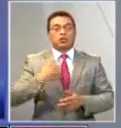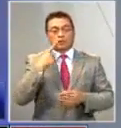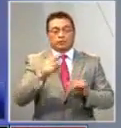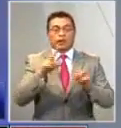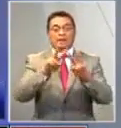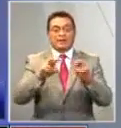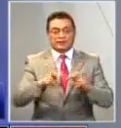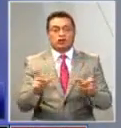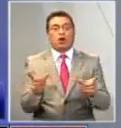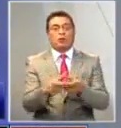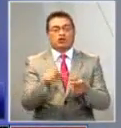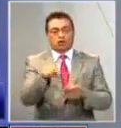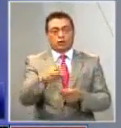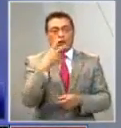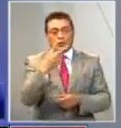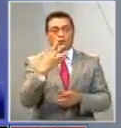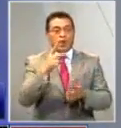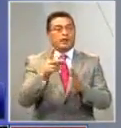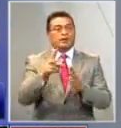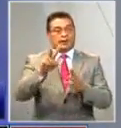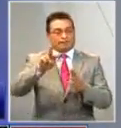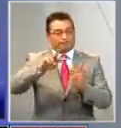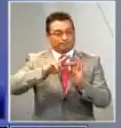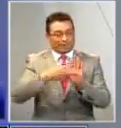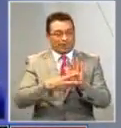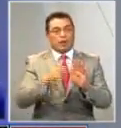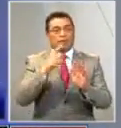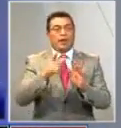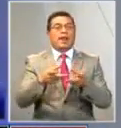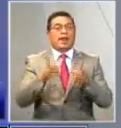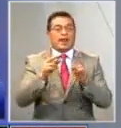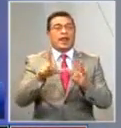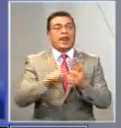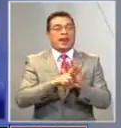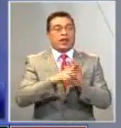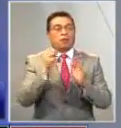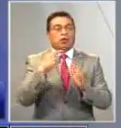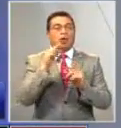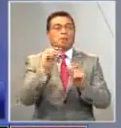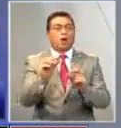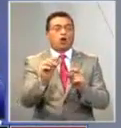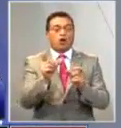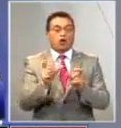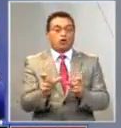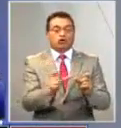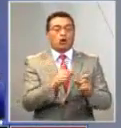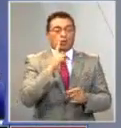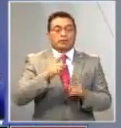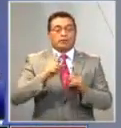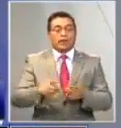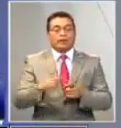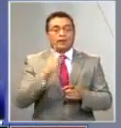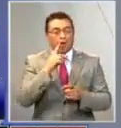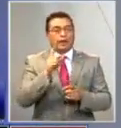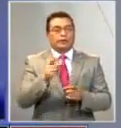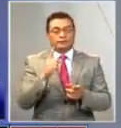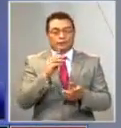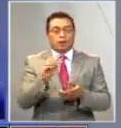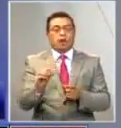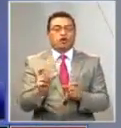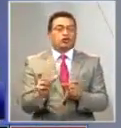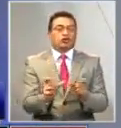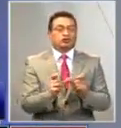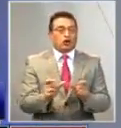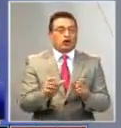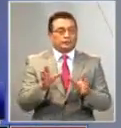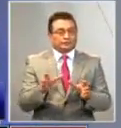Investigadora, especialmente su derogación y su modificación? Porque establece pocos controles en la ley reservada del cobre. Particularmente,